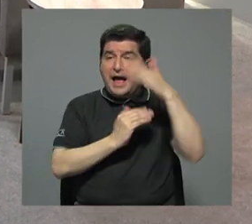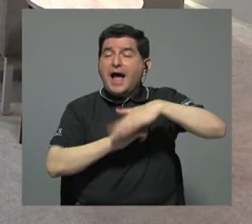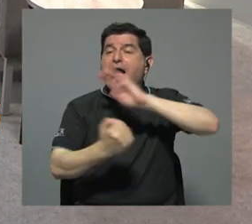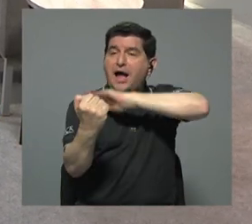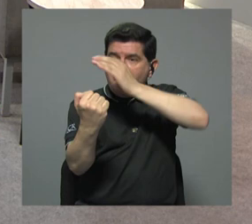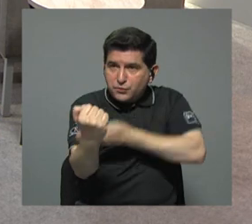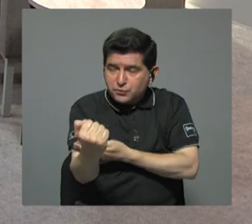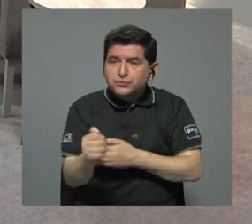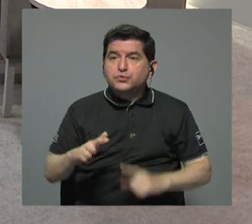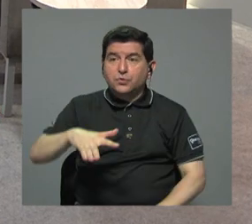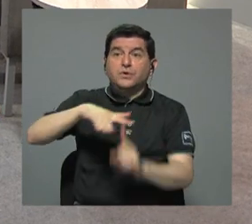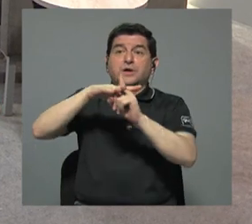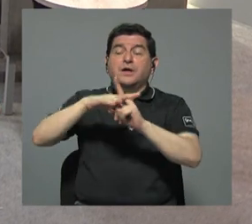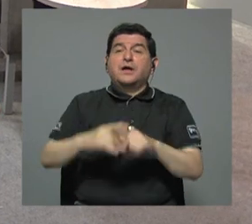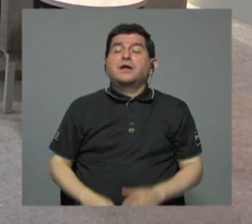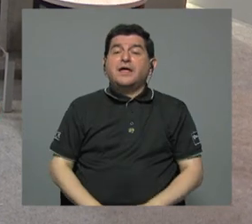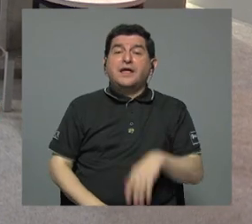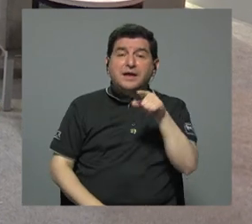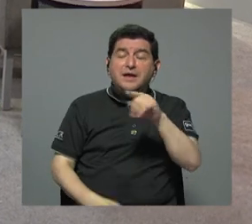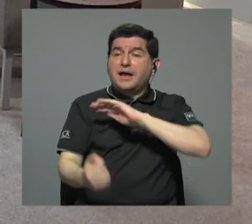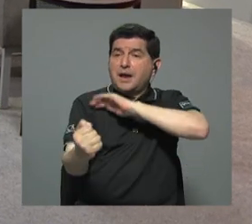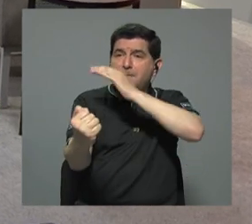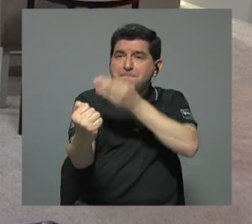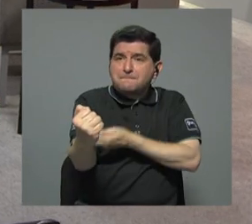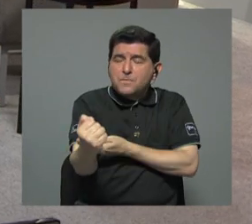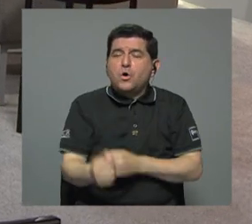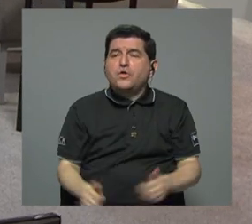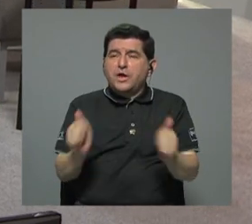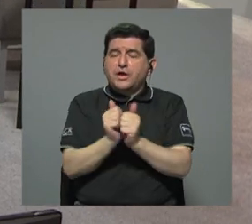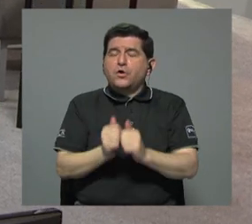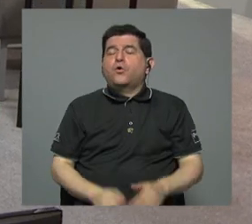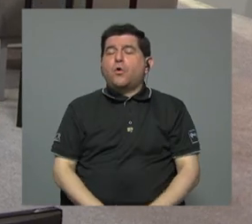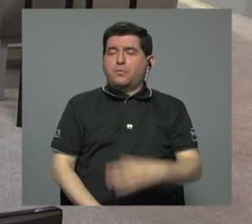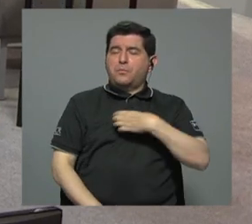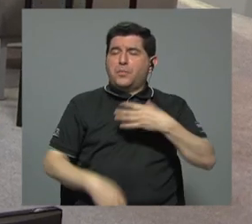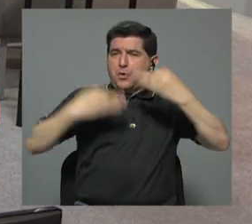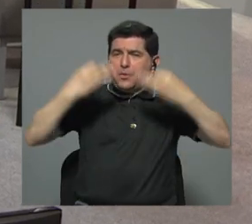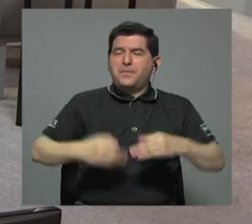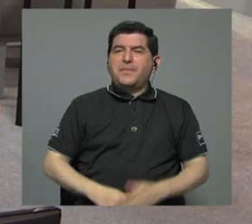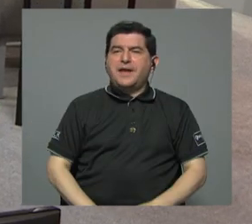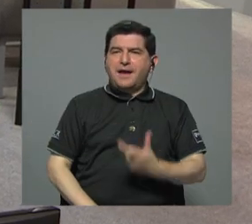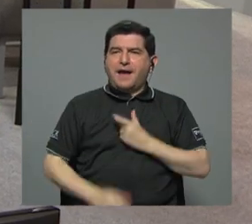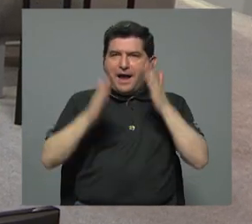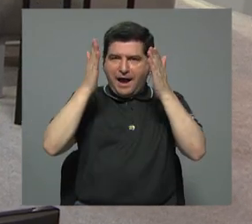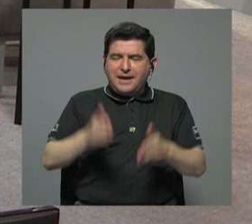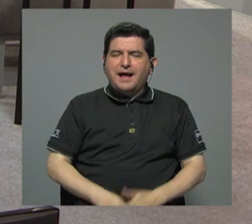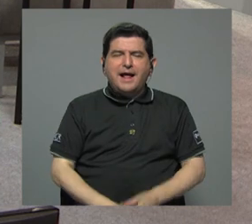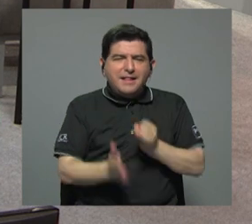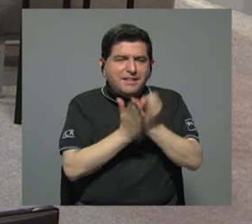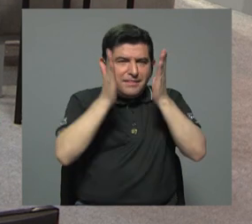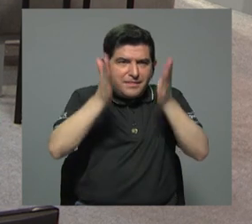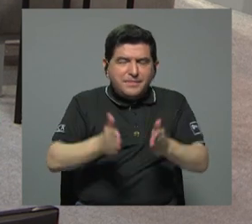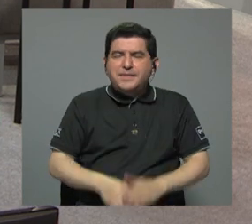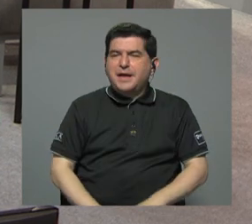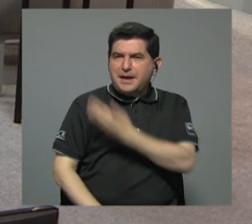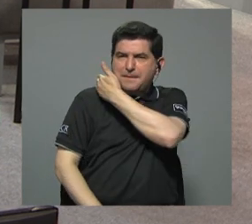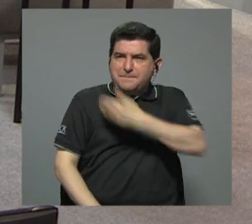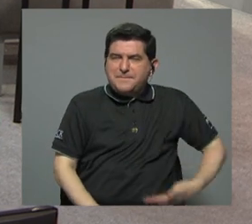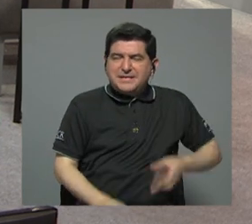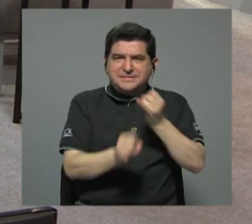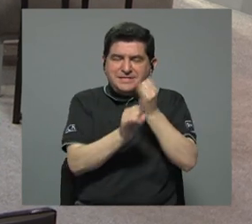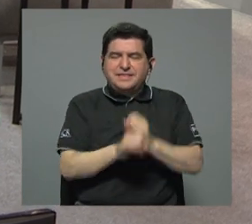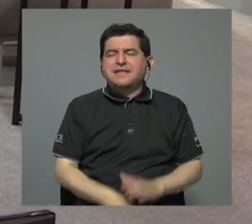fundamentalmente ahí donde poder discrecional por eso usted ve alcaldes inspectores de obra pública presidentes ejecutivos